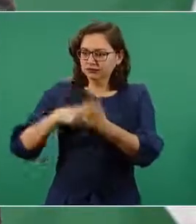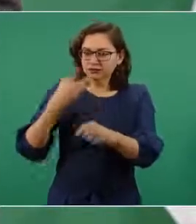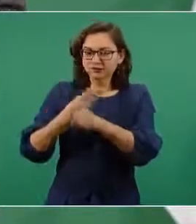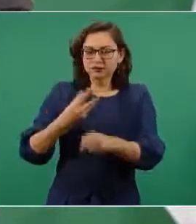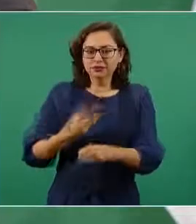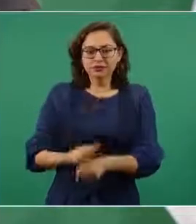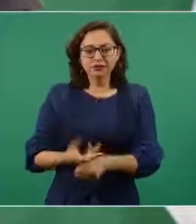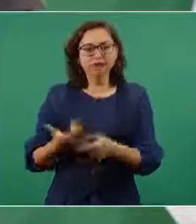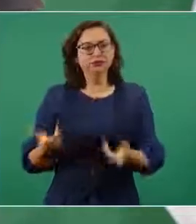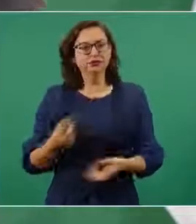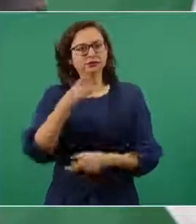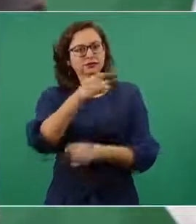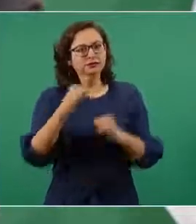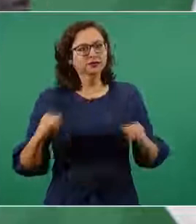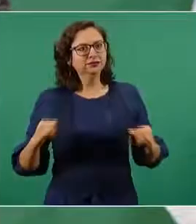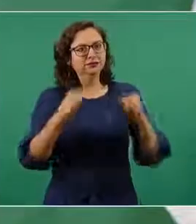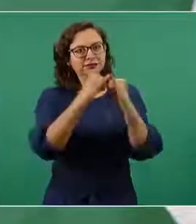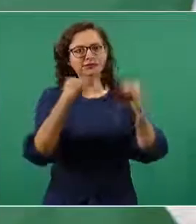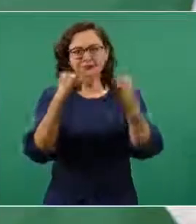las instituciones estas